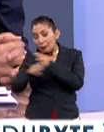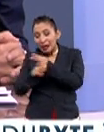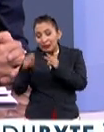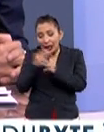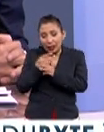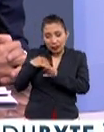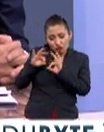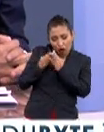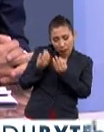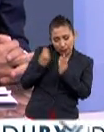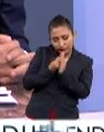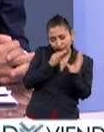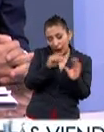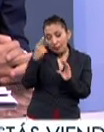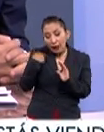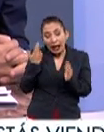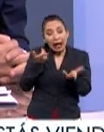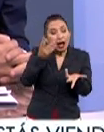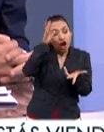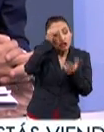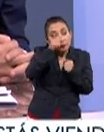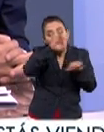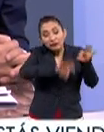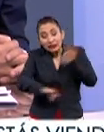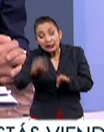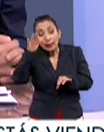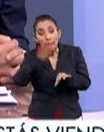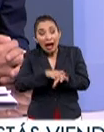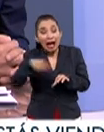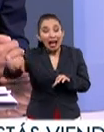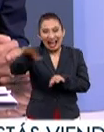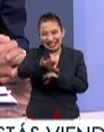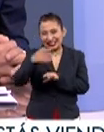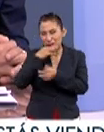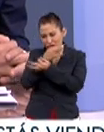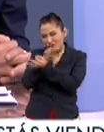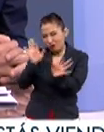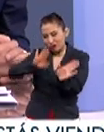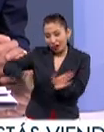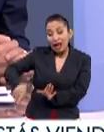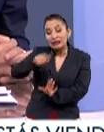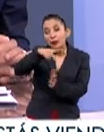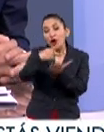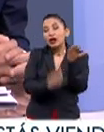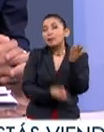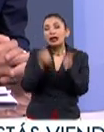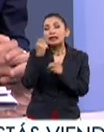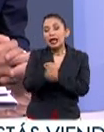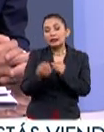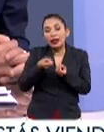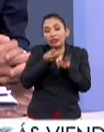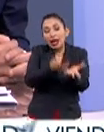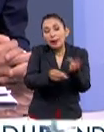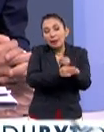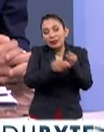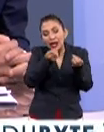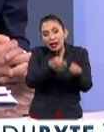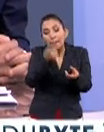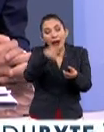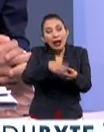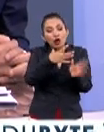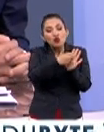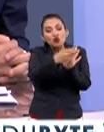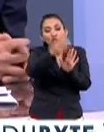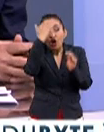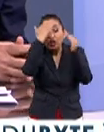materiales y estrategias para acercar conceptos de física más allá del terreno de la divulgación. Este programa consiste en aportar herramientas para